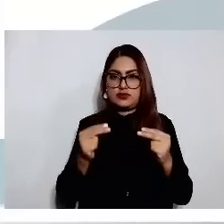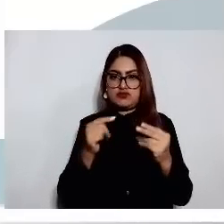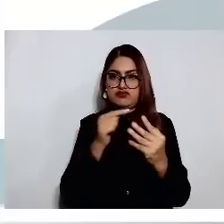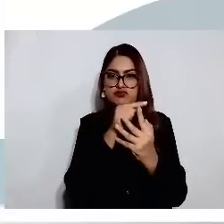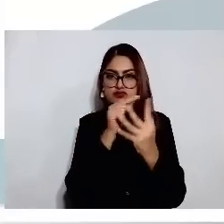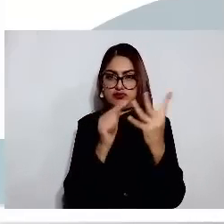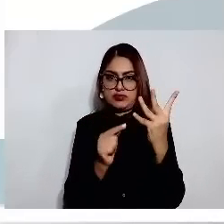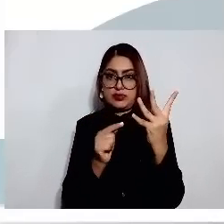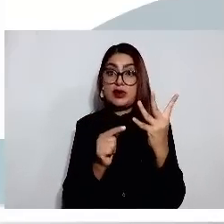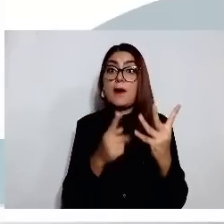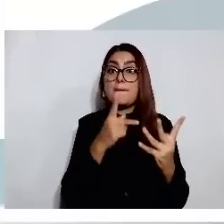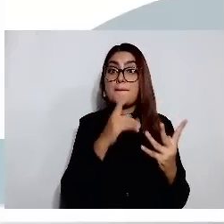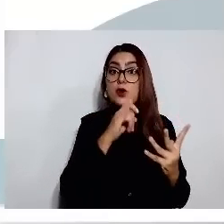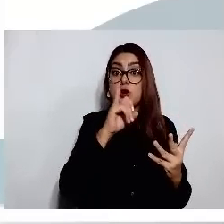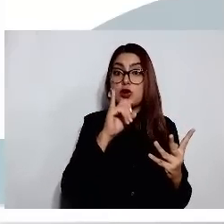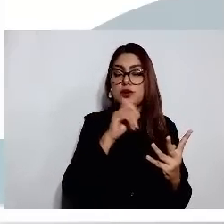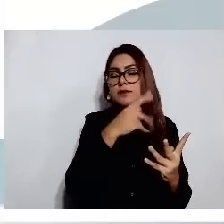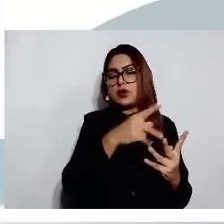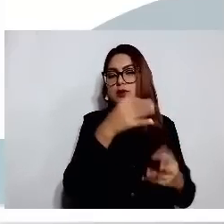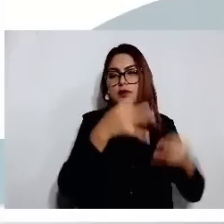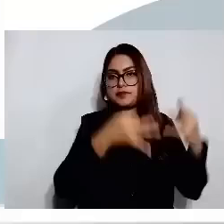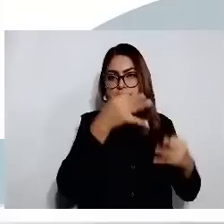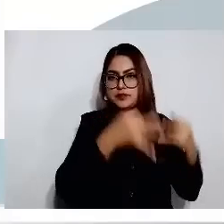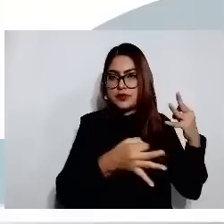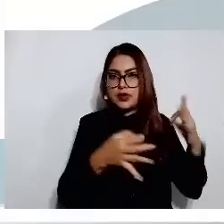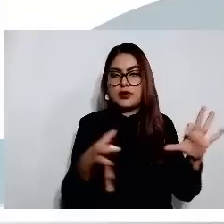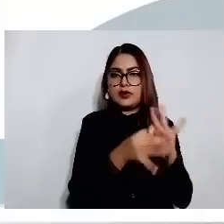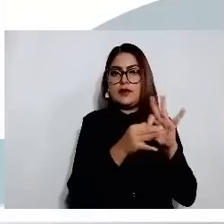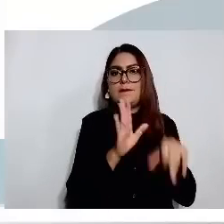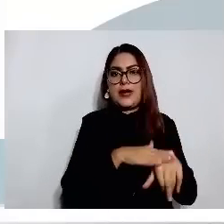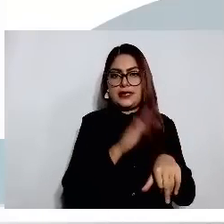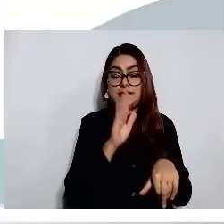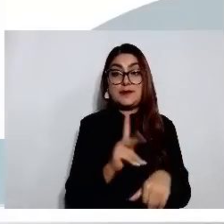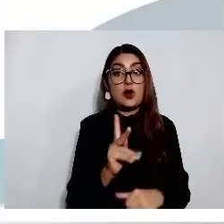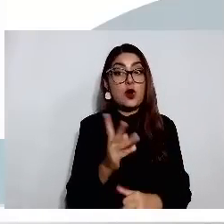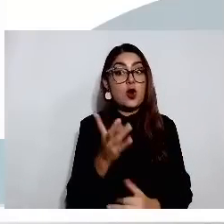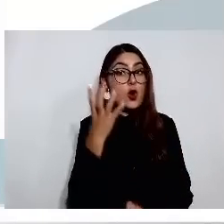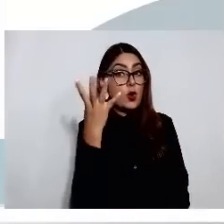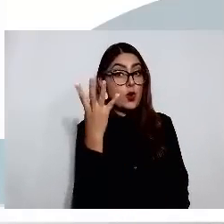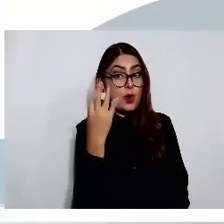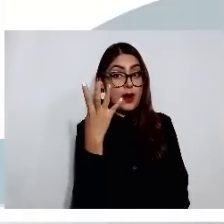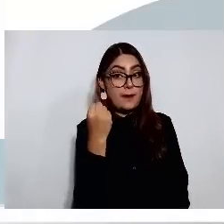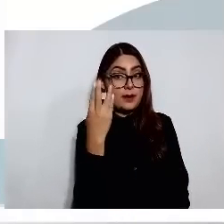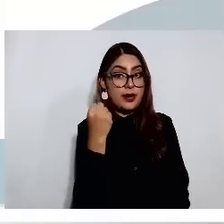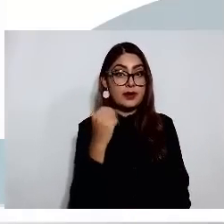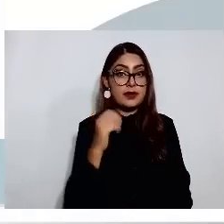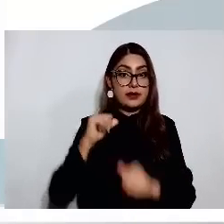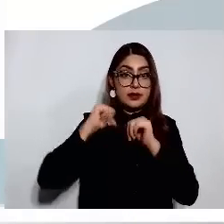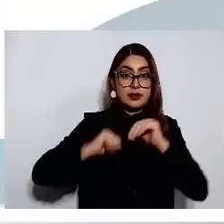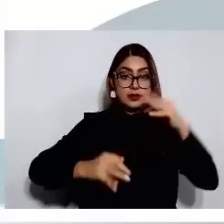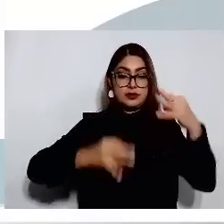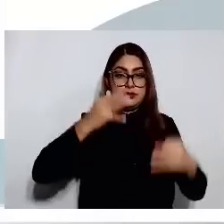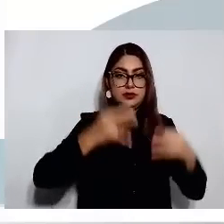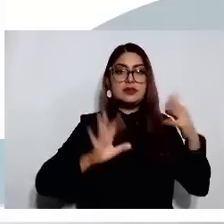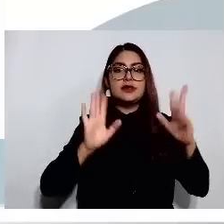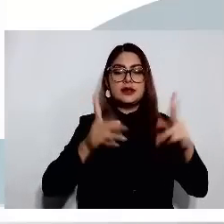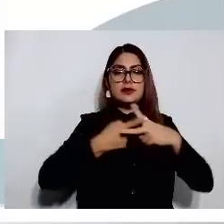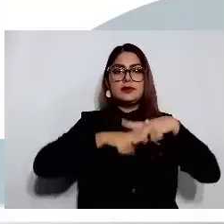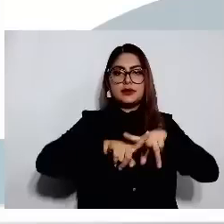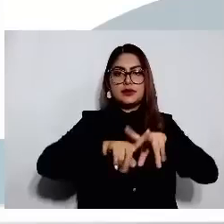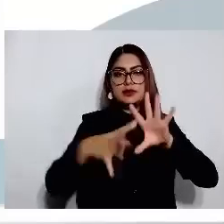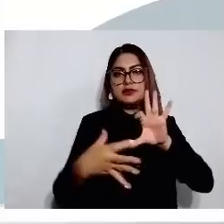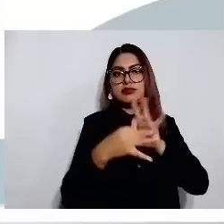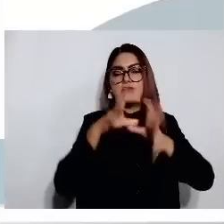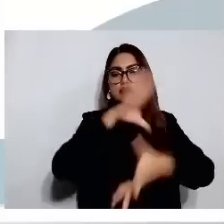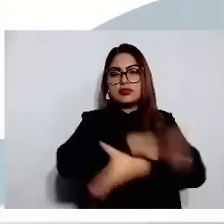Judicial. Y solamente 9 poderes judiciales han iniciado sus colaboraciones con sociedad civil. Cuando